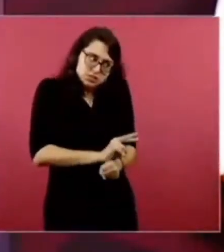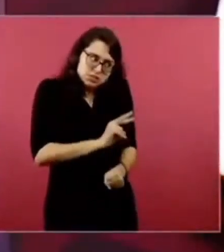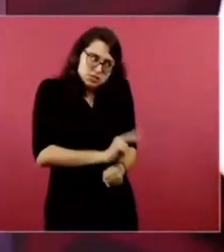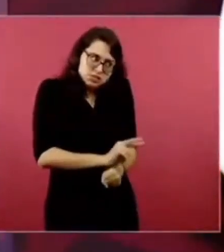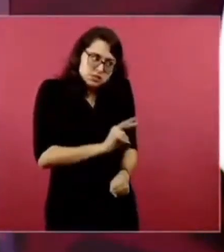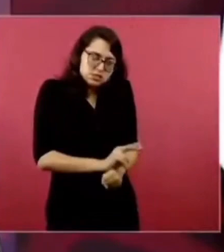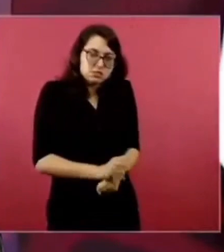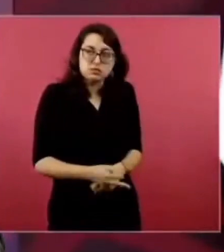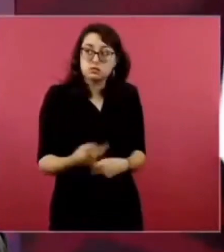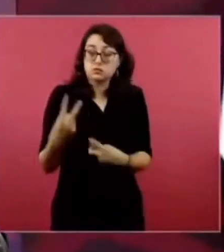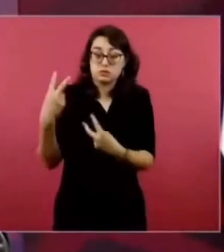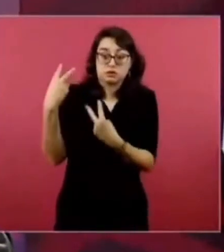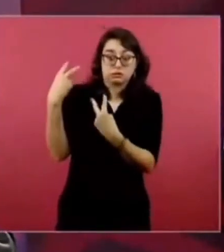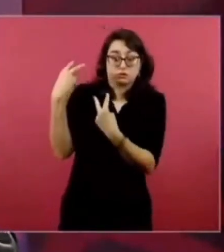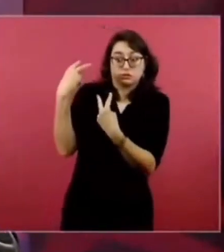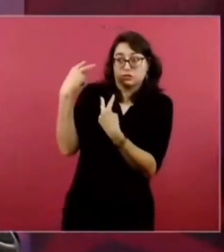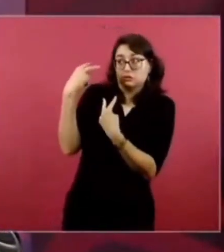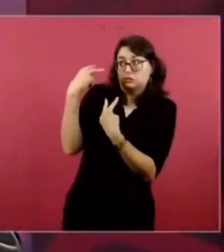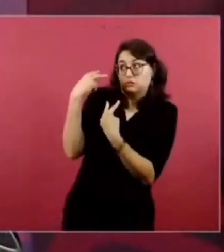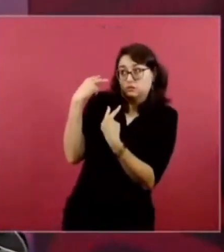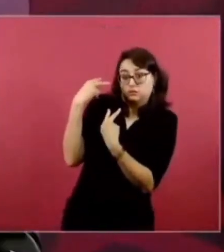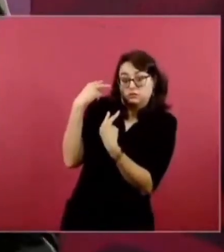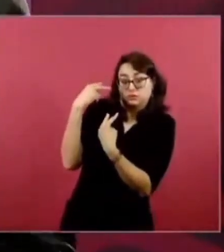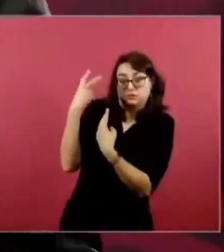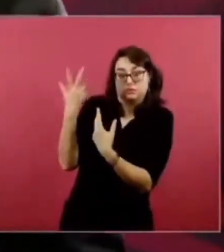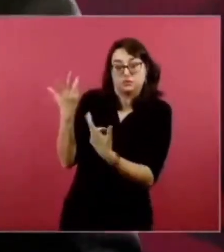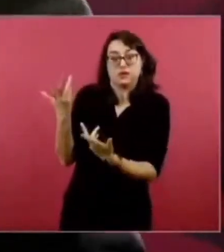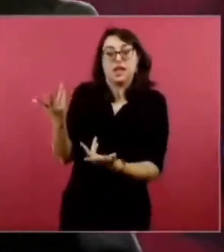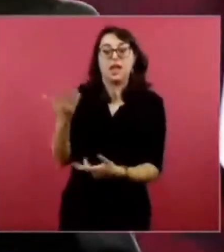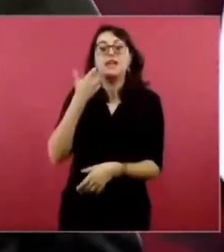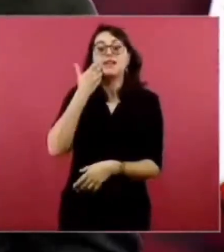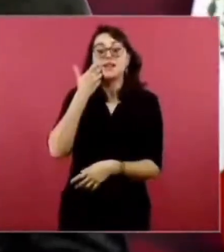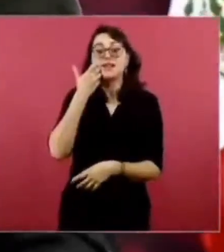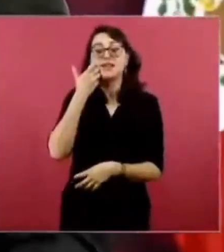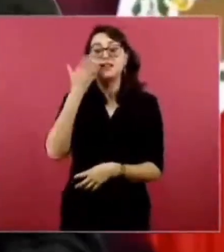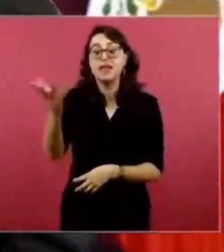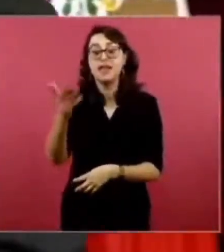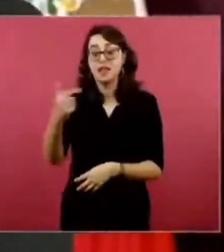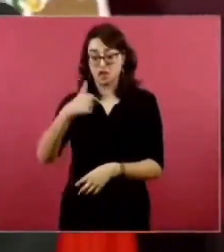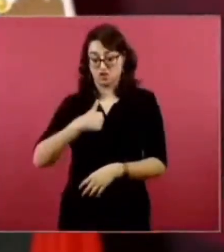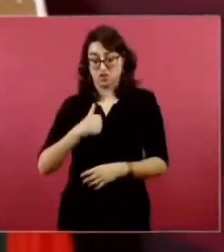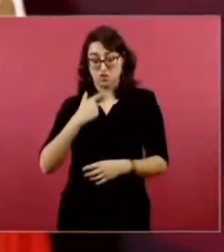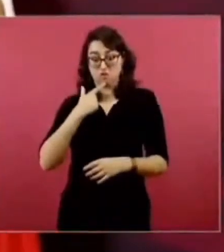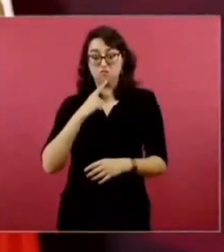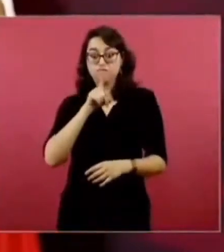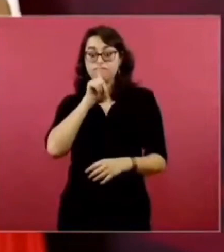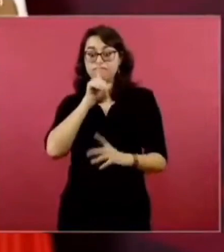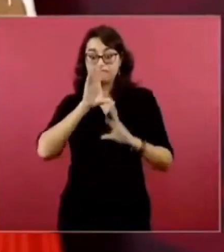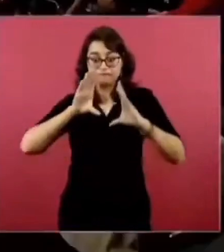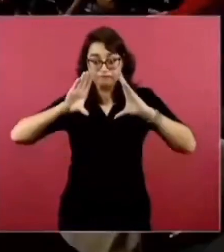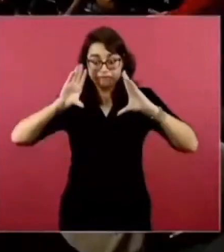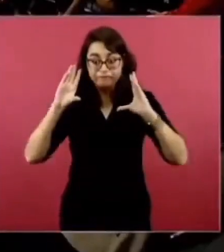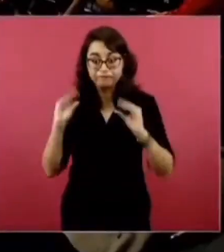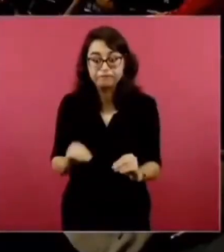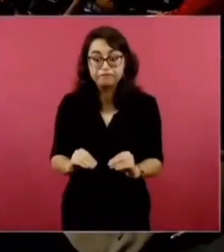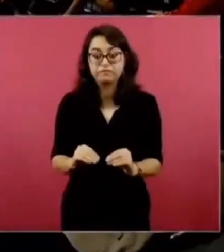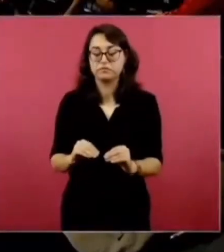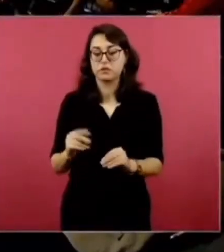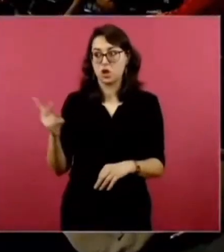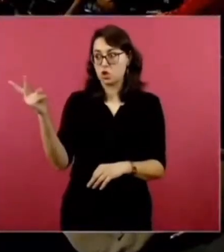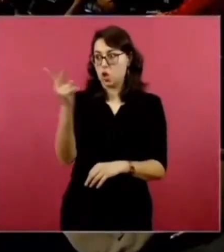silenciarnos por completo. Están convertidos en los grandes